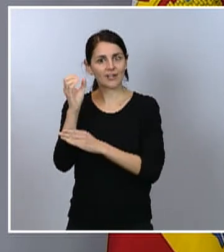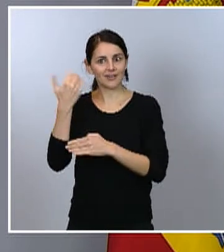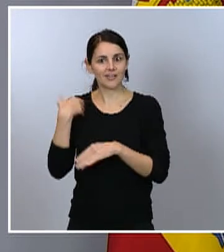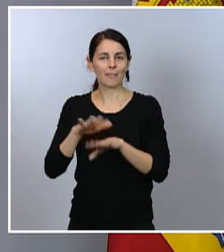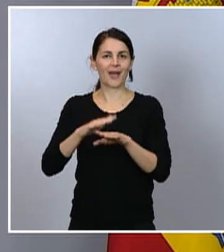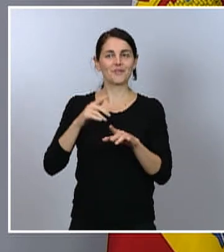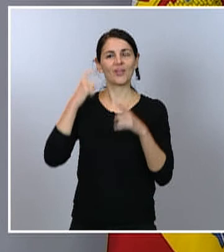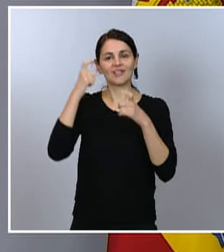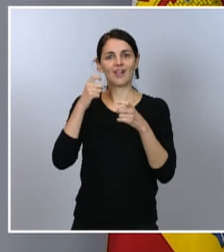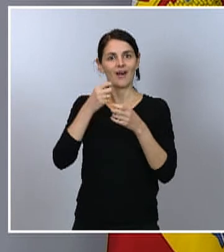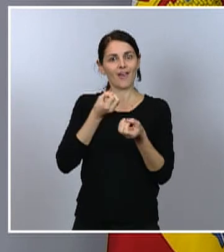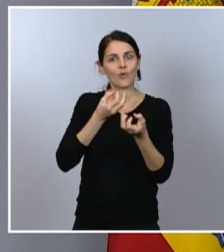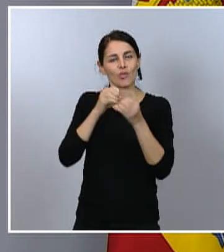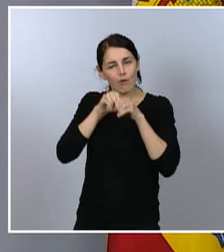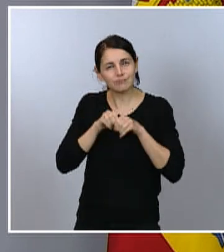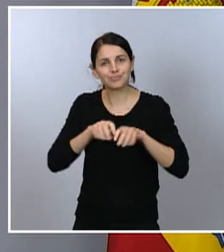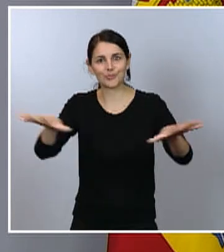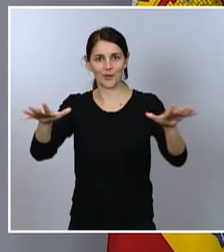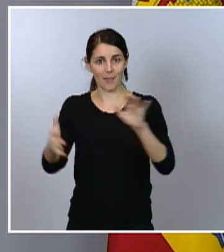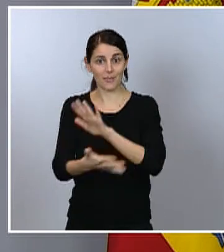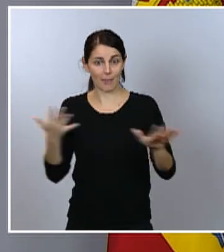queda todavía mucho trabajo para